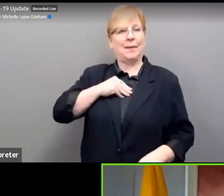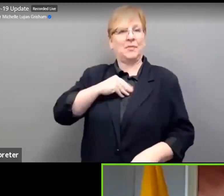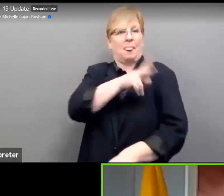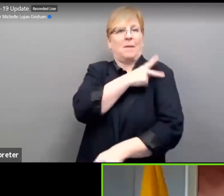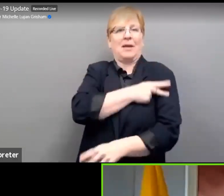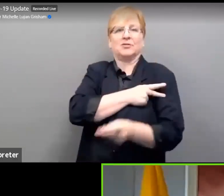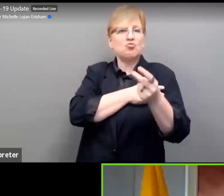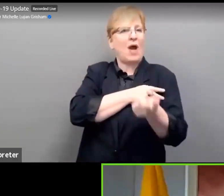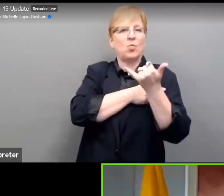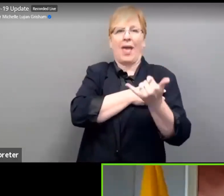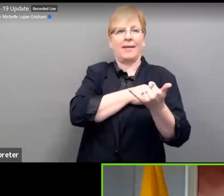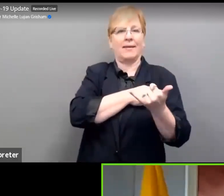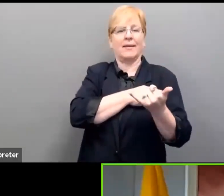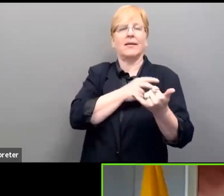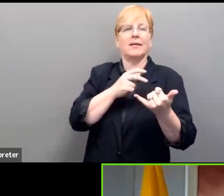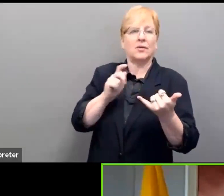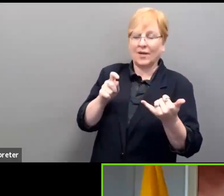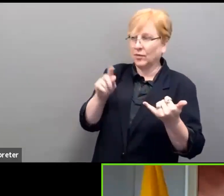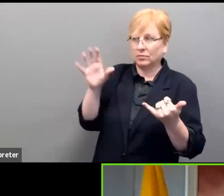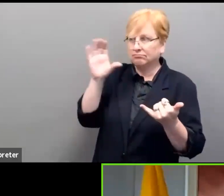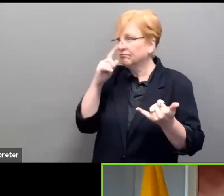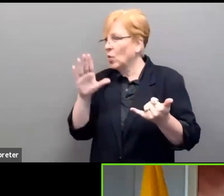la prensa. Nathan.